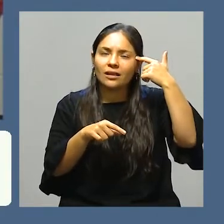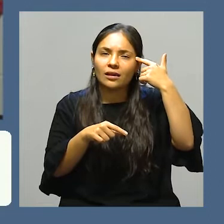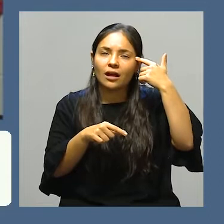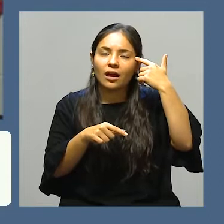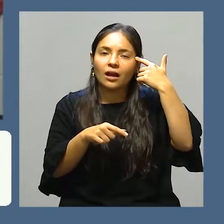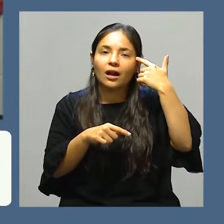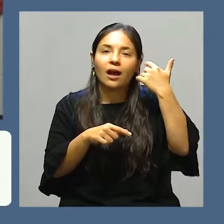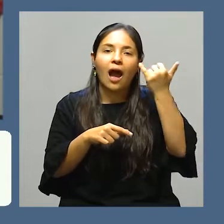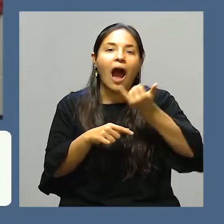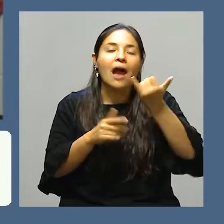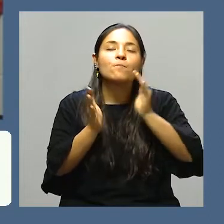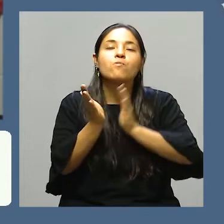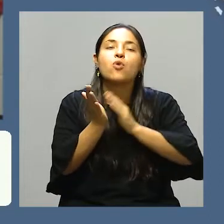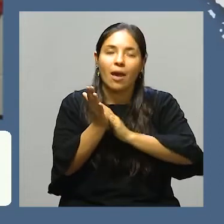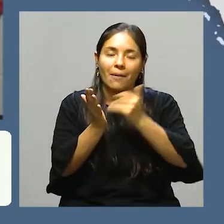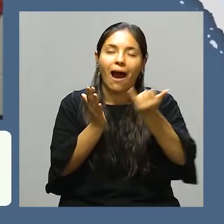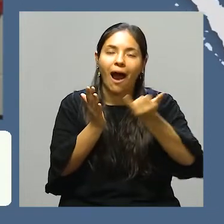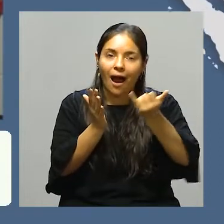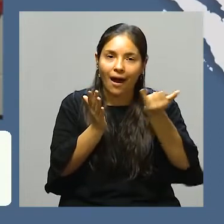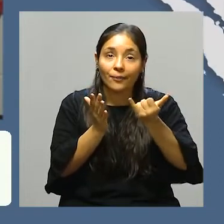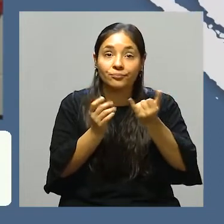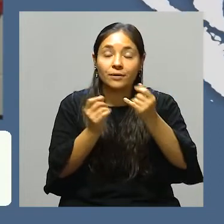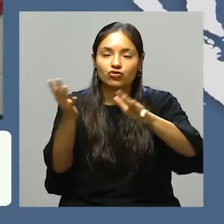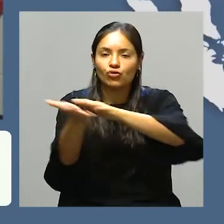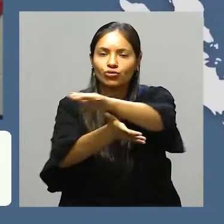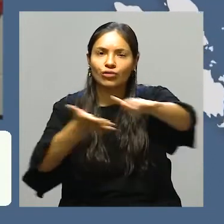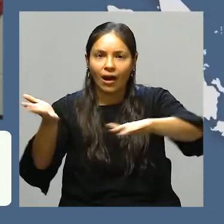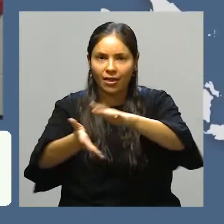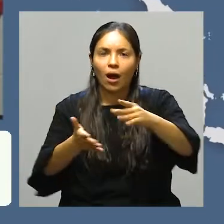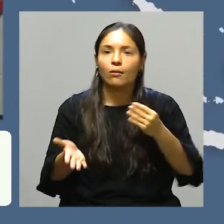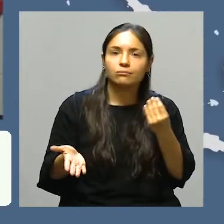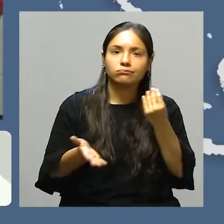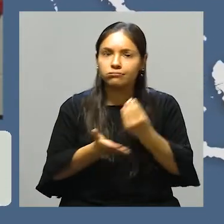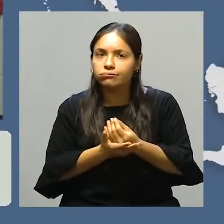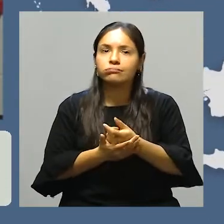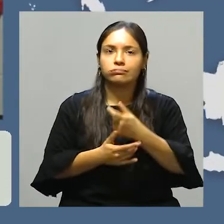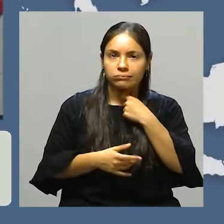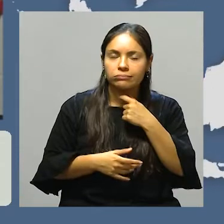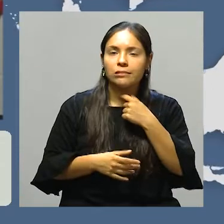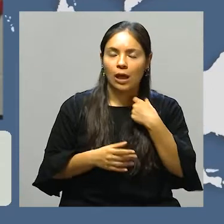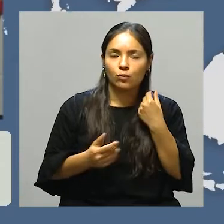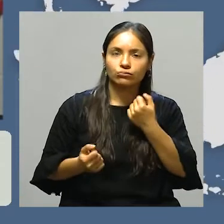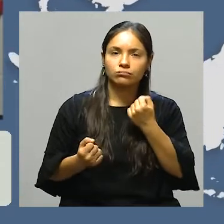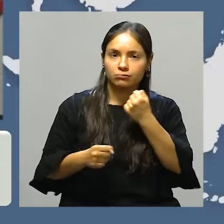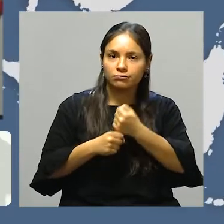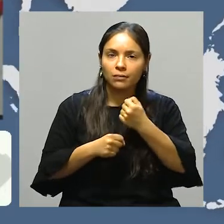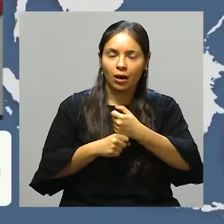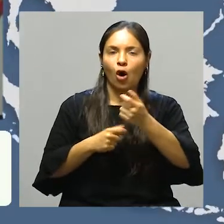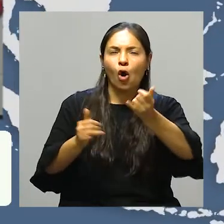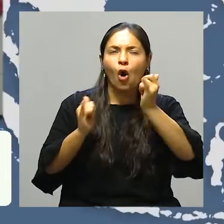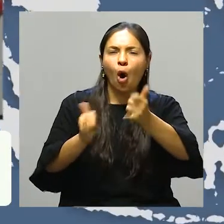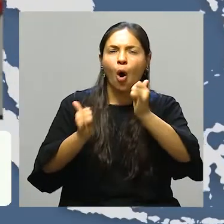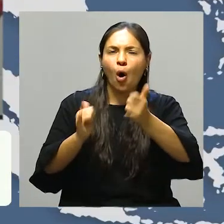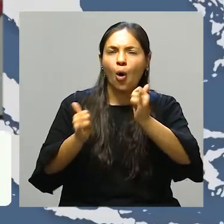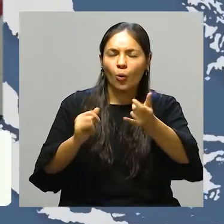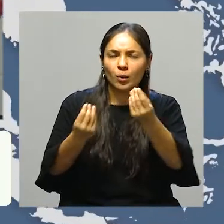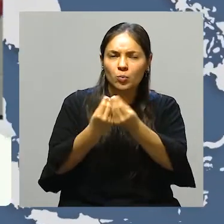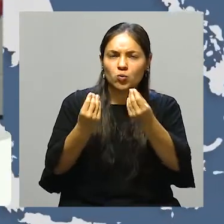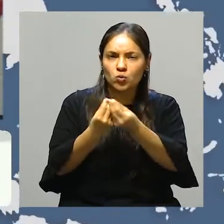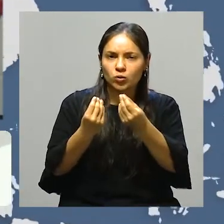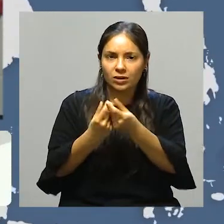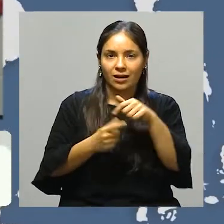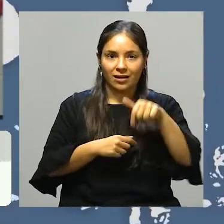al candidato decir esas cosas, pero yo creo que además que se produzca a estas alturas